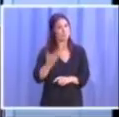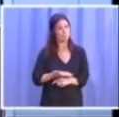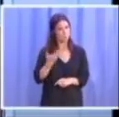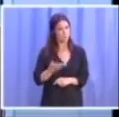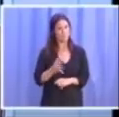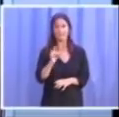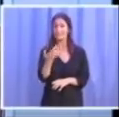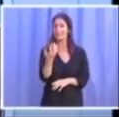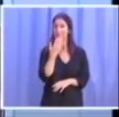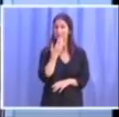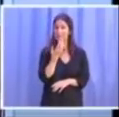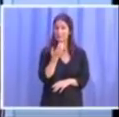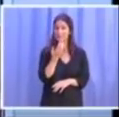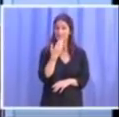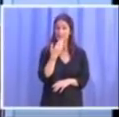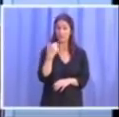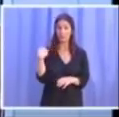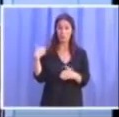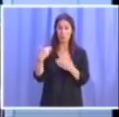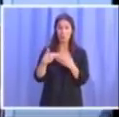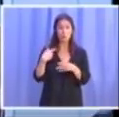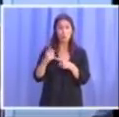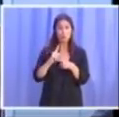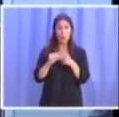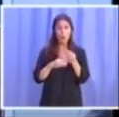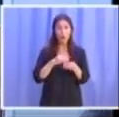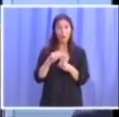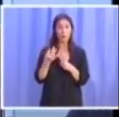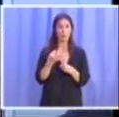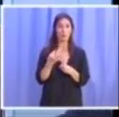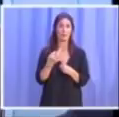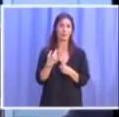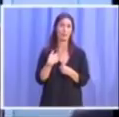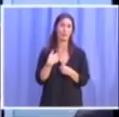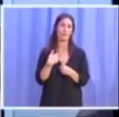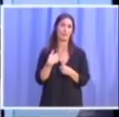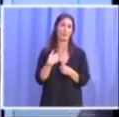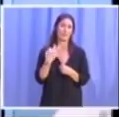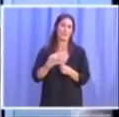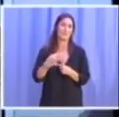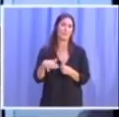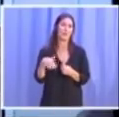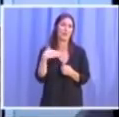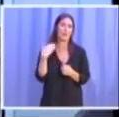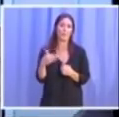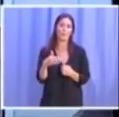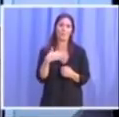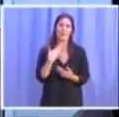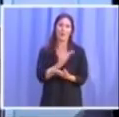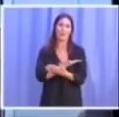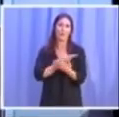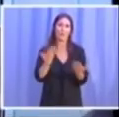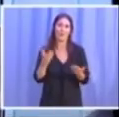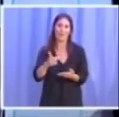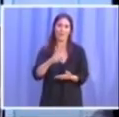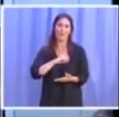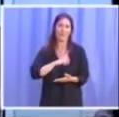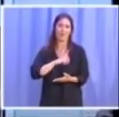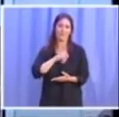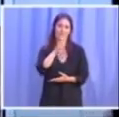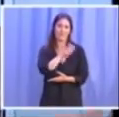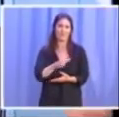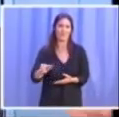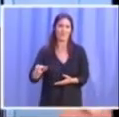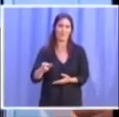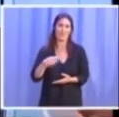Si algo hemos hecho en este tiempo ha sido recuperar la confianza de los granadinos en su ayuntamiento, porque hay un equipo de gobierno que da la cara, que llega